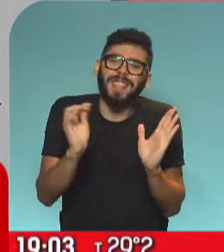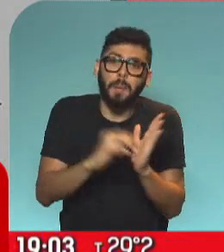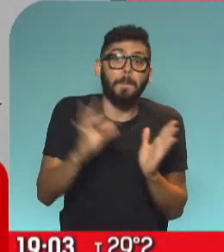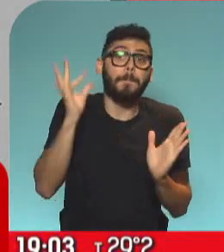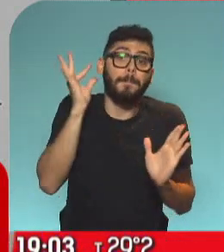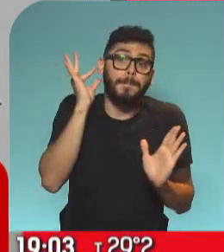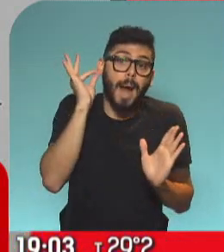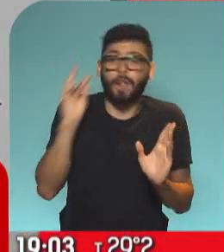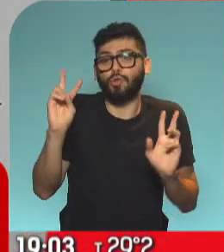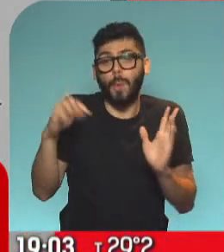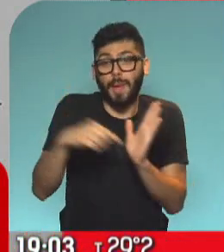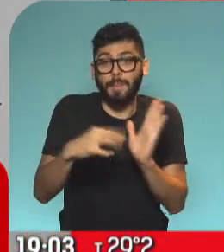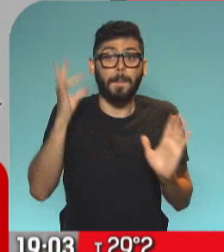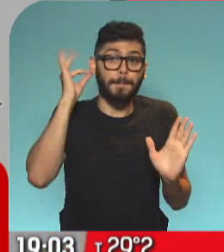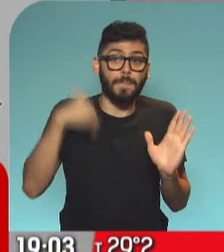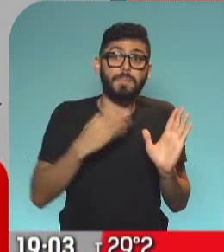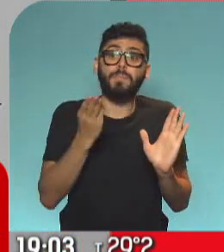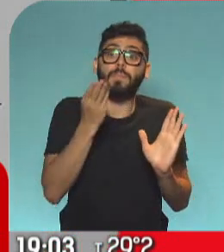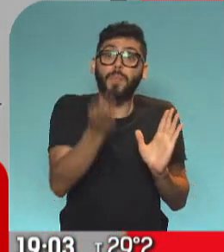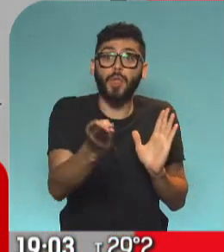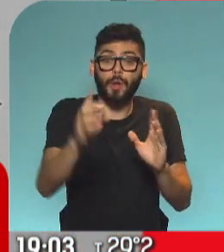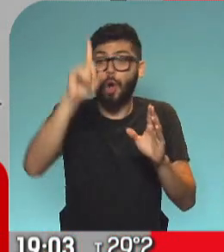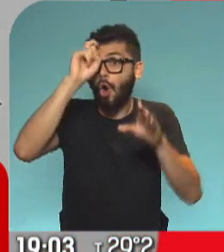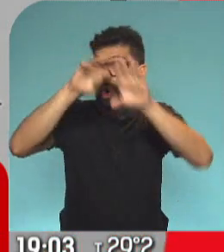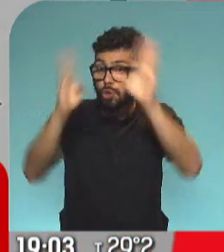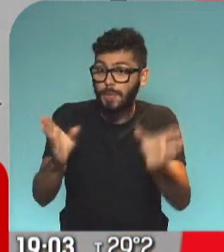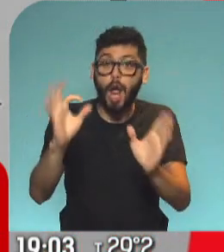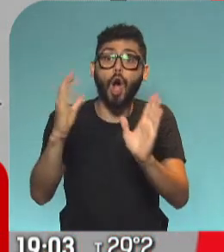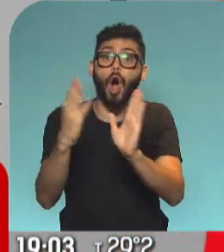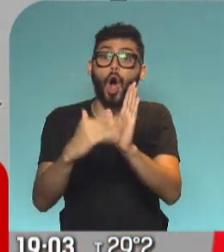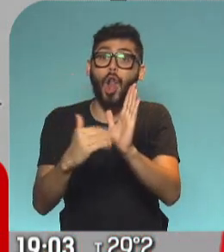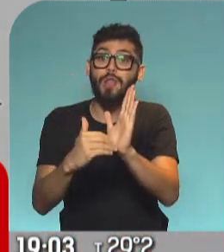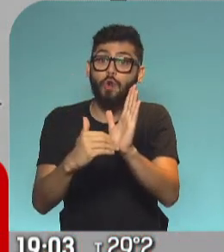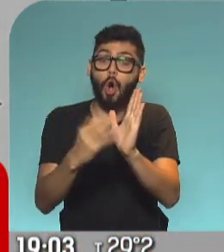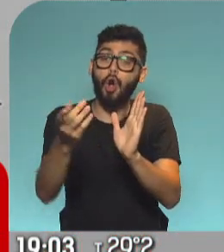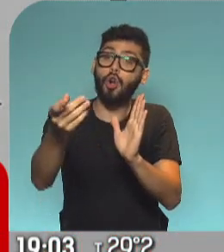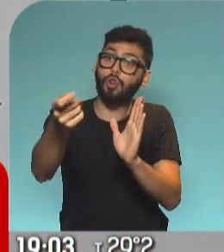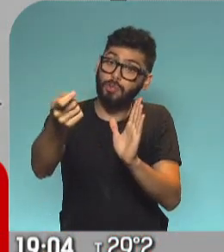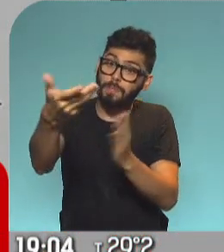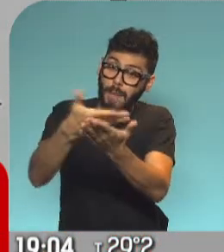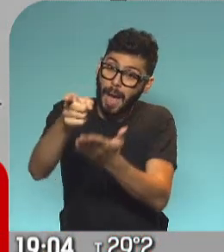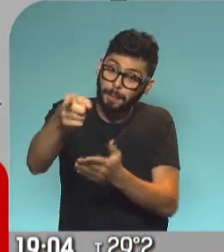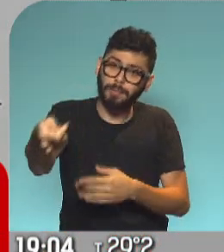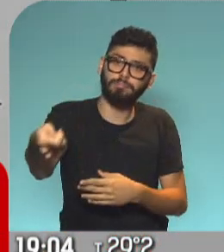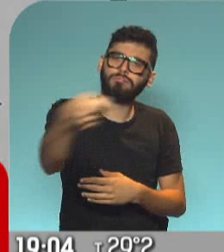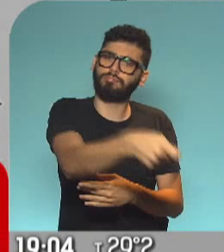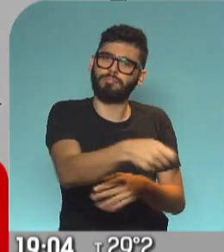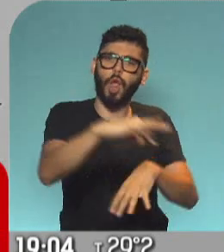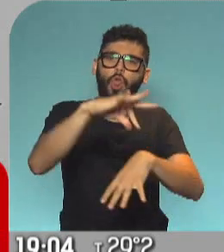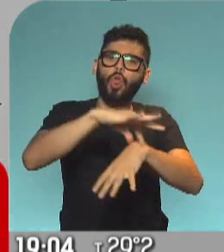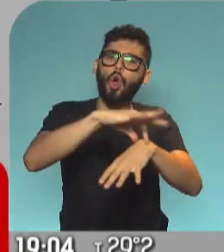solicitando autorización para que la clínica de olivos le entregue al neurocirujano lo que la historia